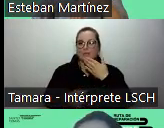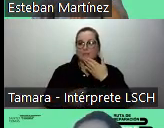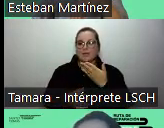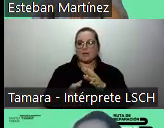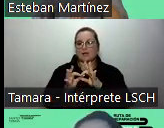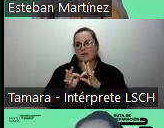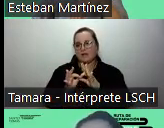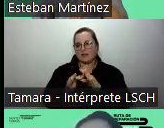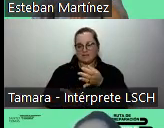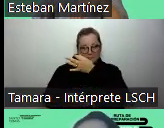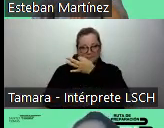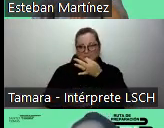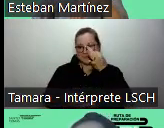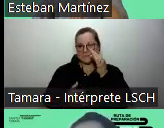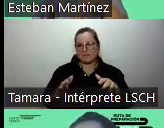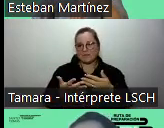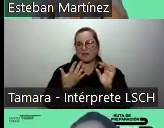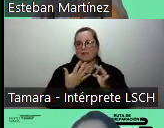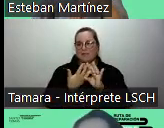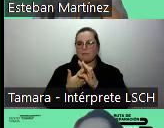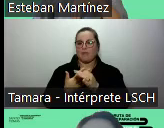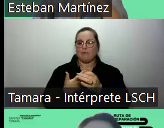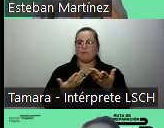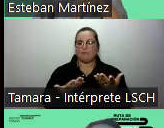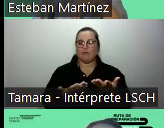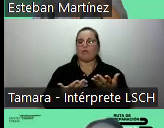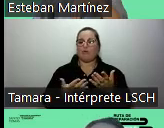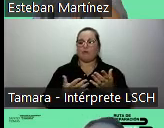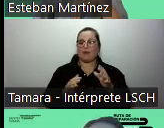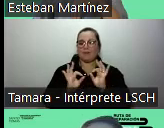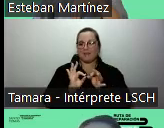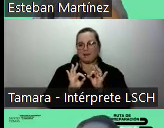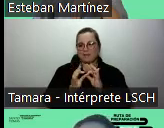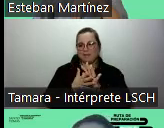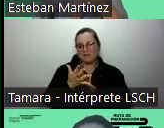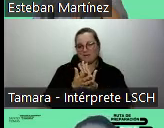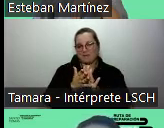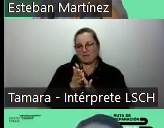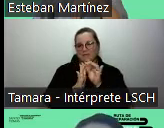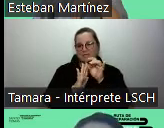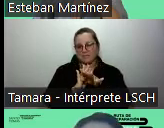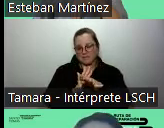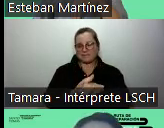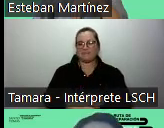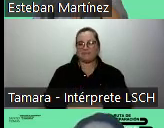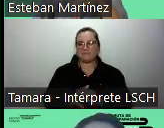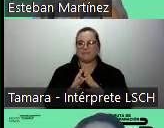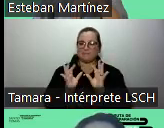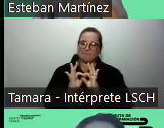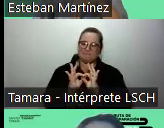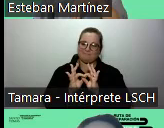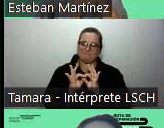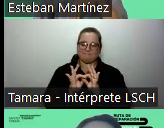Tamara Montenegro de redis por acompañarnos en la interpretación de lengua de señas chilenas Muchas gracias Tamara